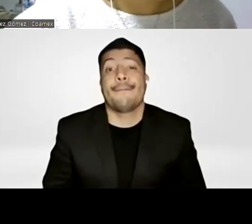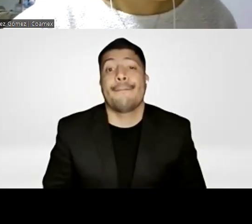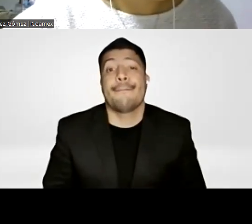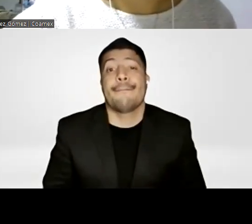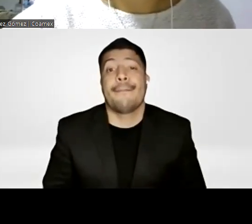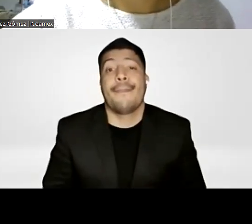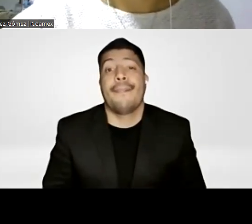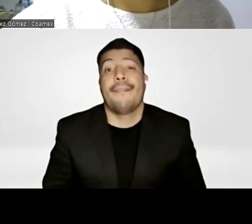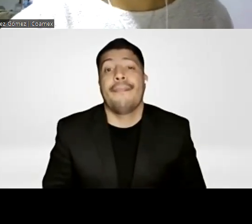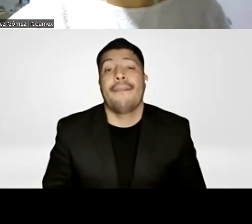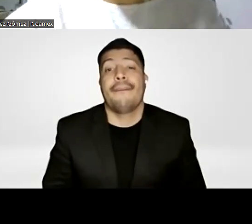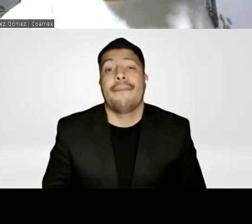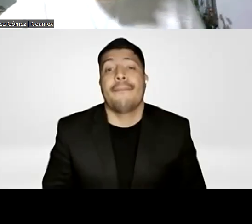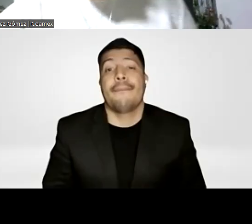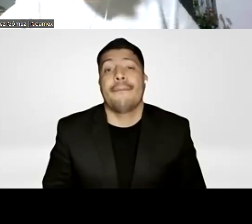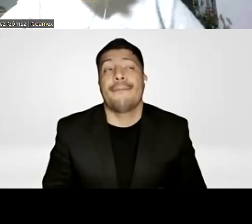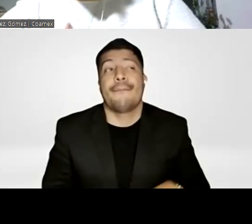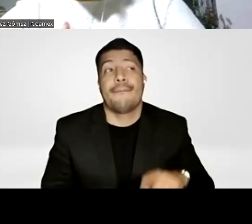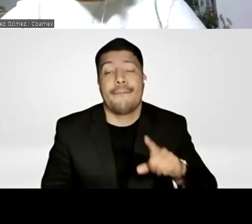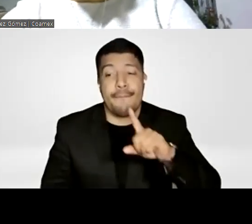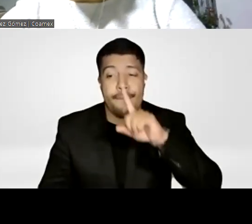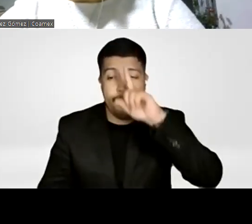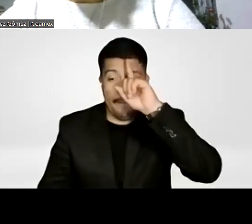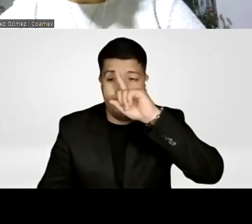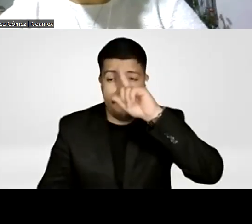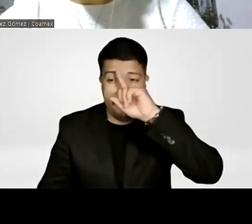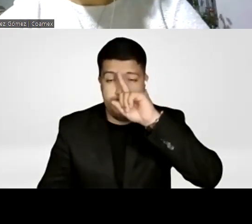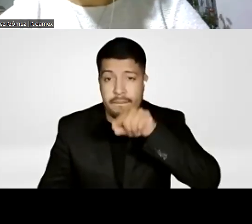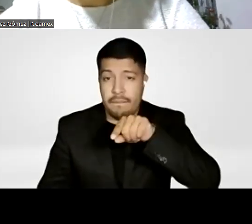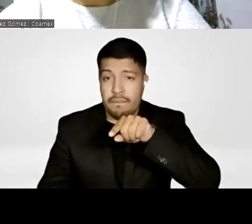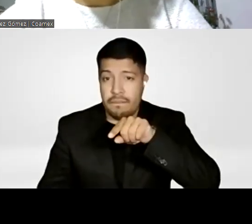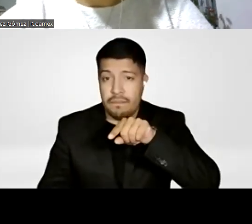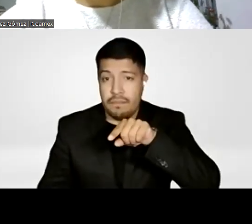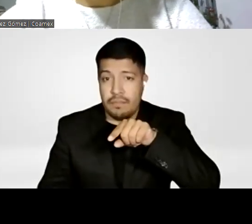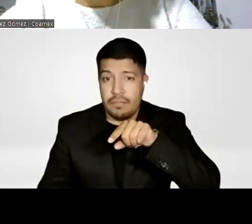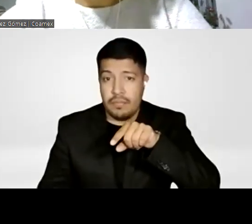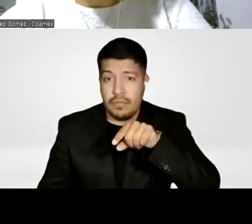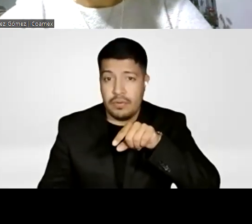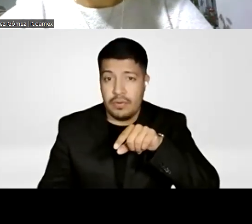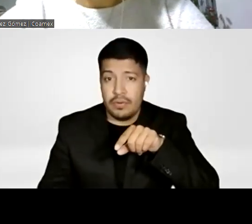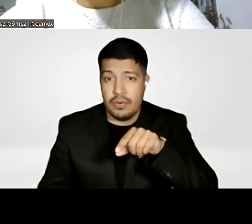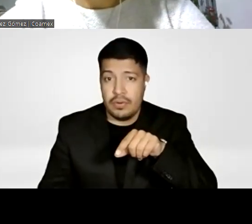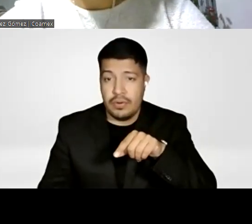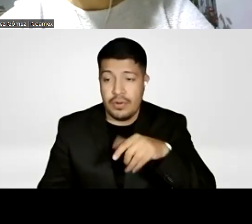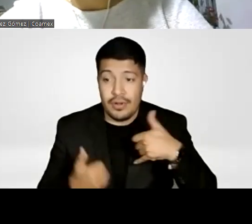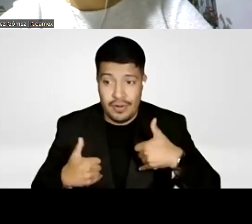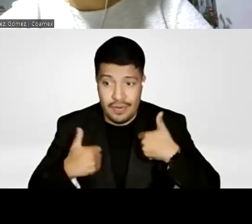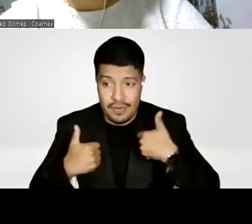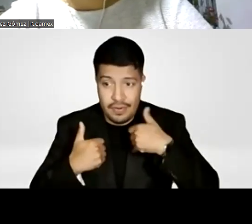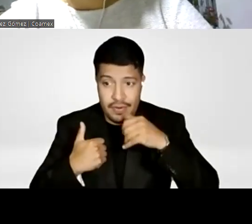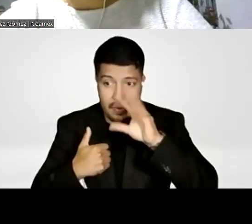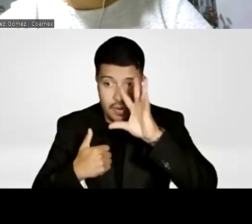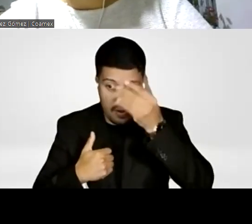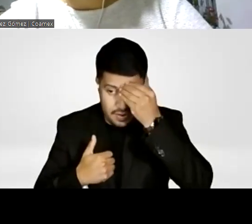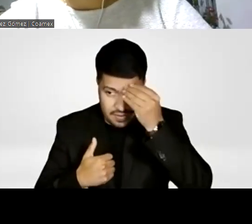bueno, según consejos, pues mira, tienes las de ganar porque a los chicos con autismo e incluso a